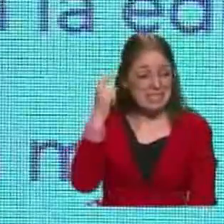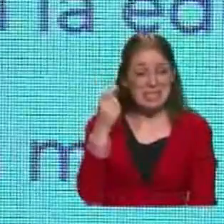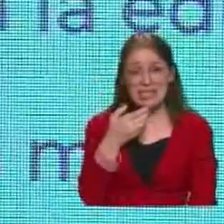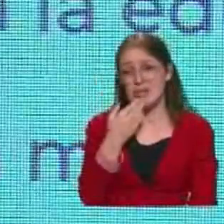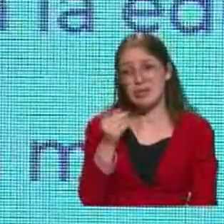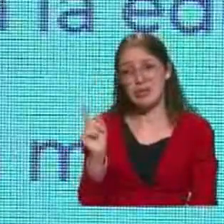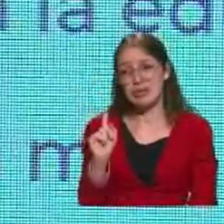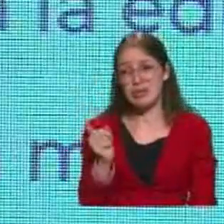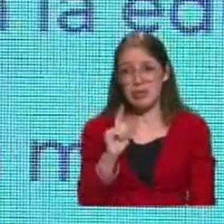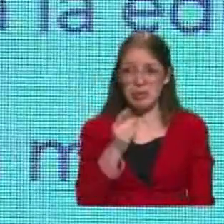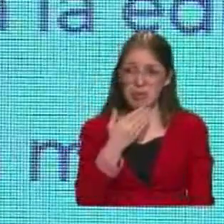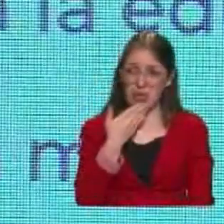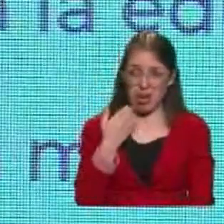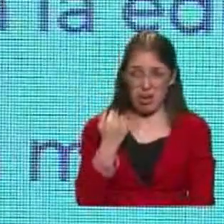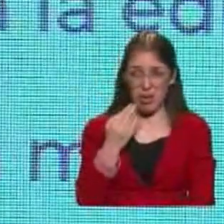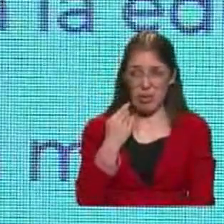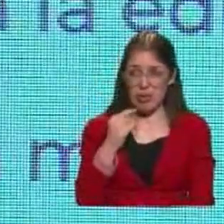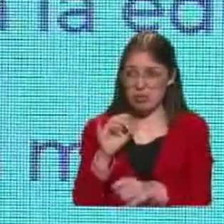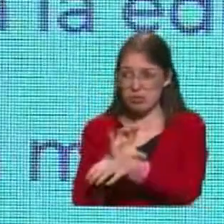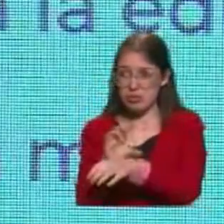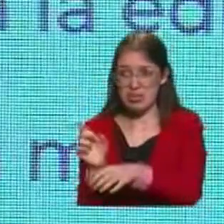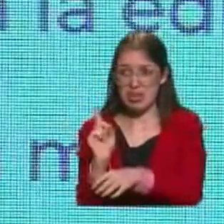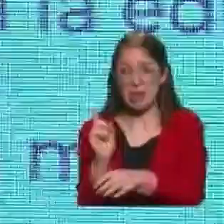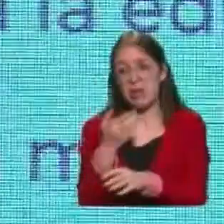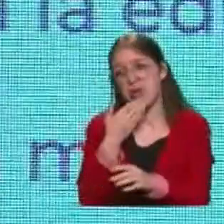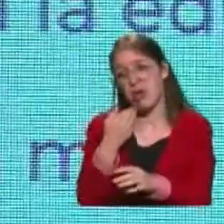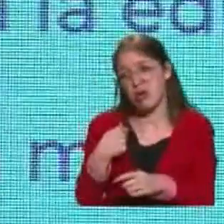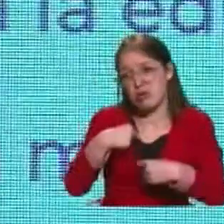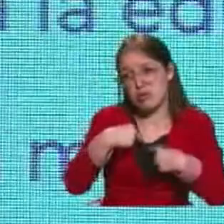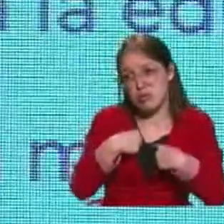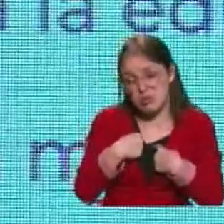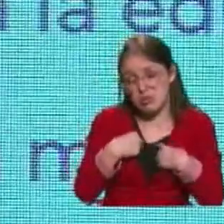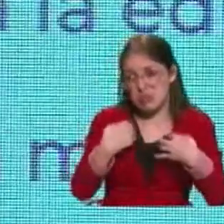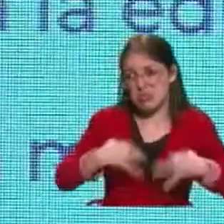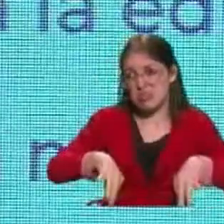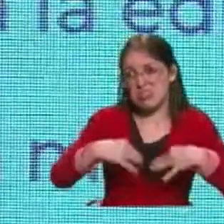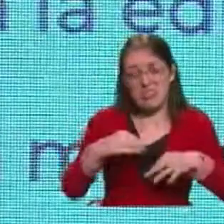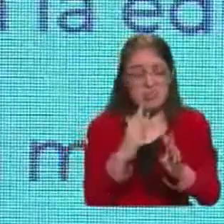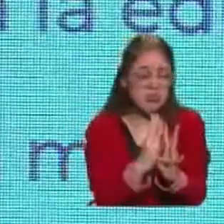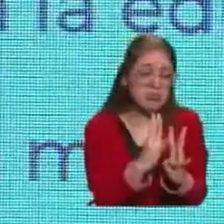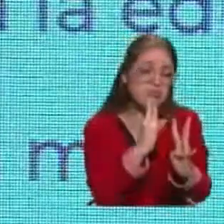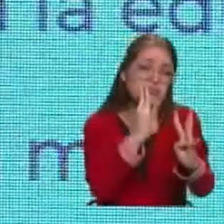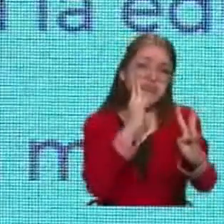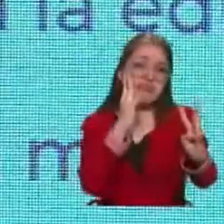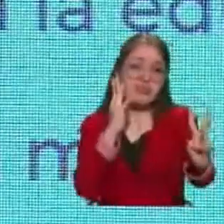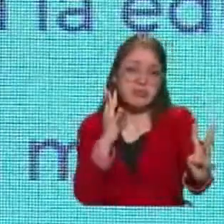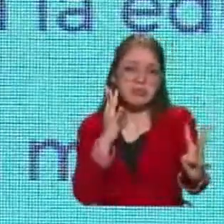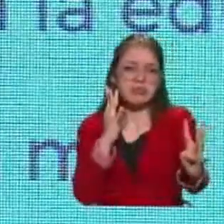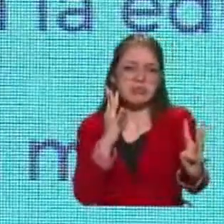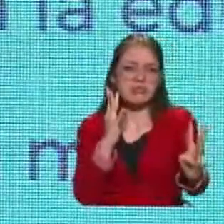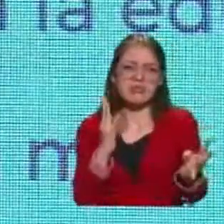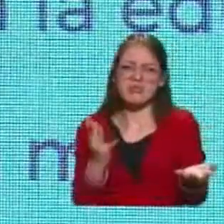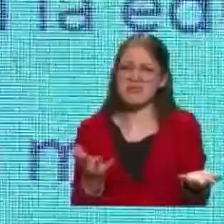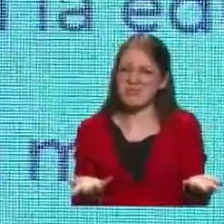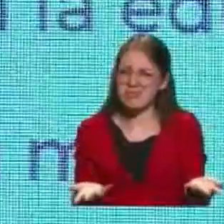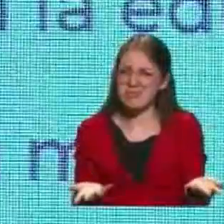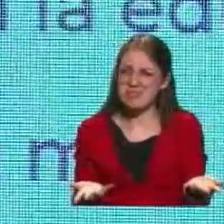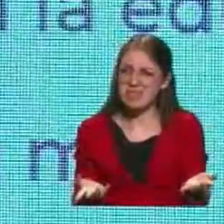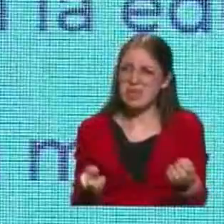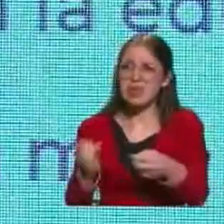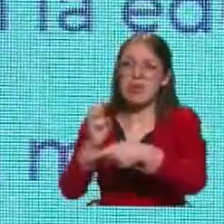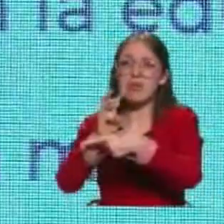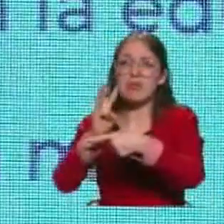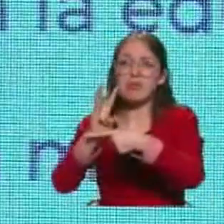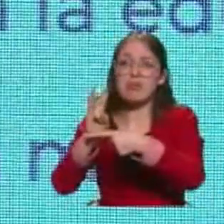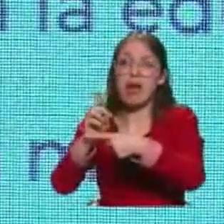siguen siendo en las taquillas de los municipios y aunque tenemos herramientas tecnológicas no las aterrizamos sino prácticamente